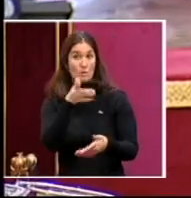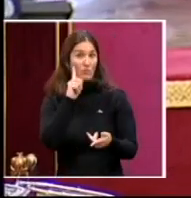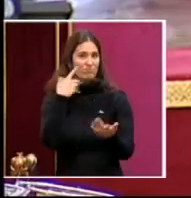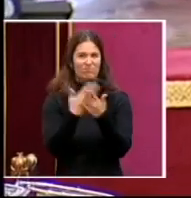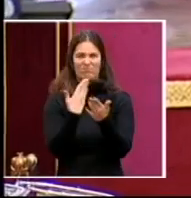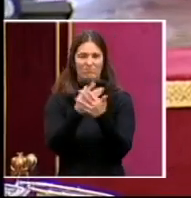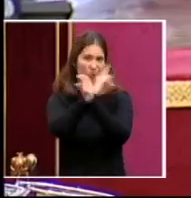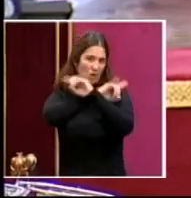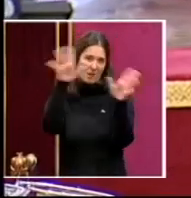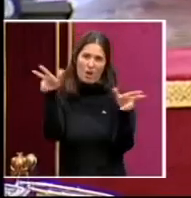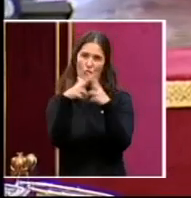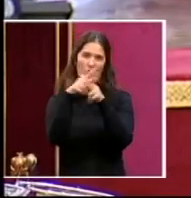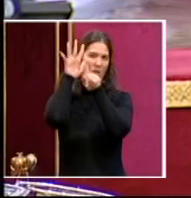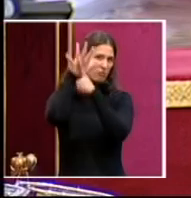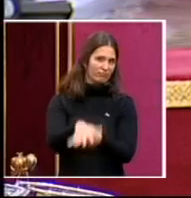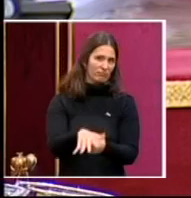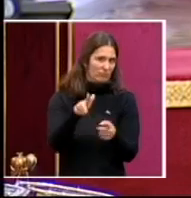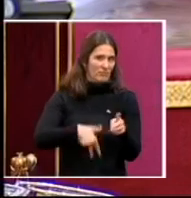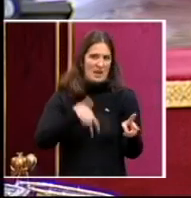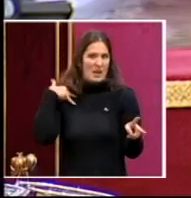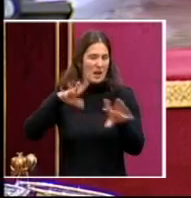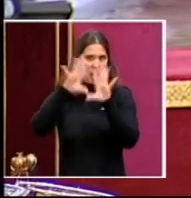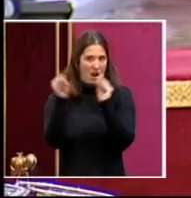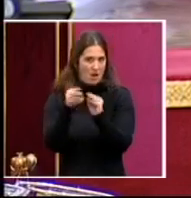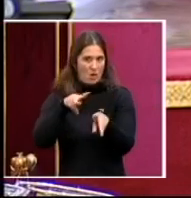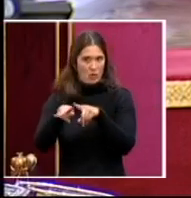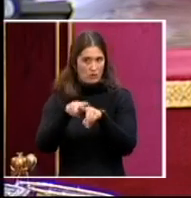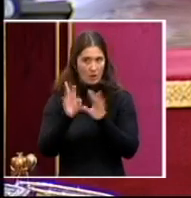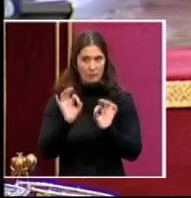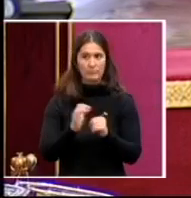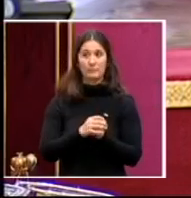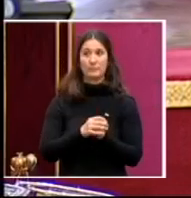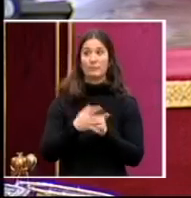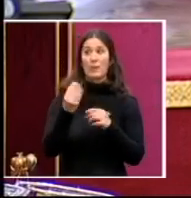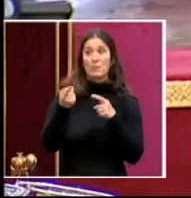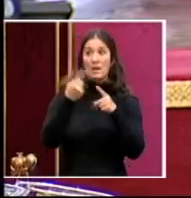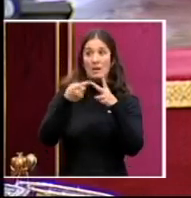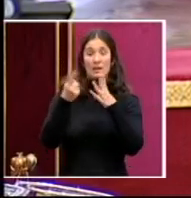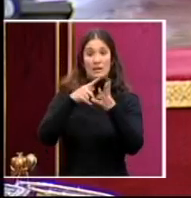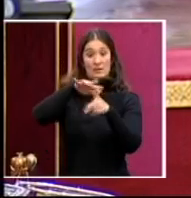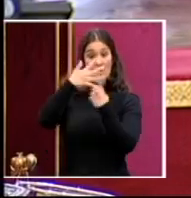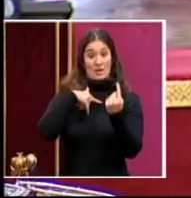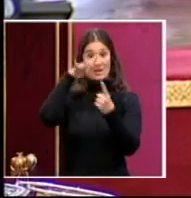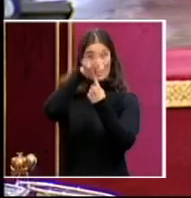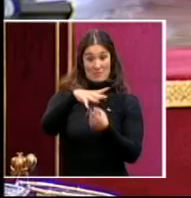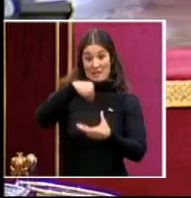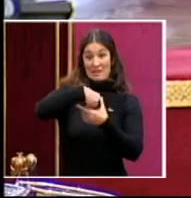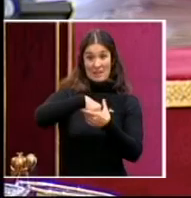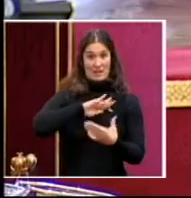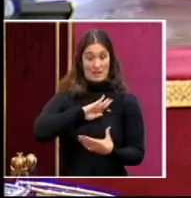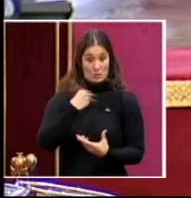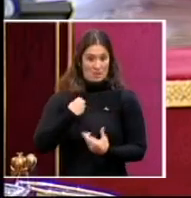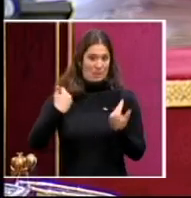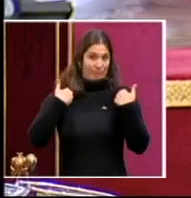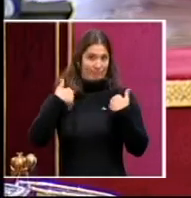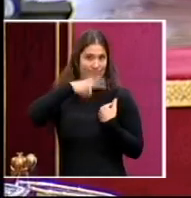el rechazo social generalizado a la comunidad gitana. Muchas situaciones de discriminación de las que están siendo objeto los gitanos